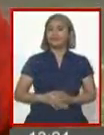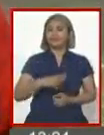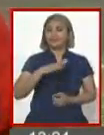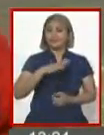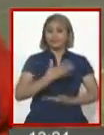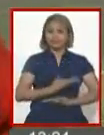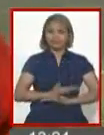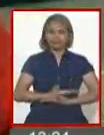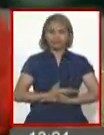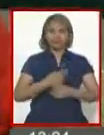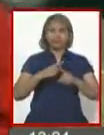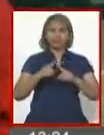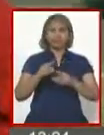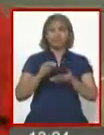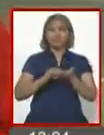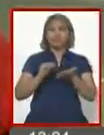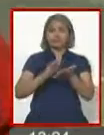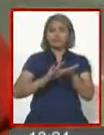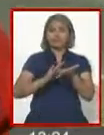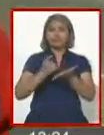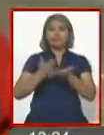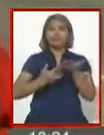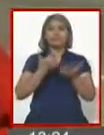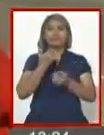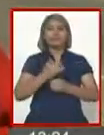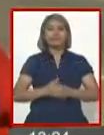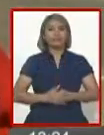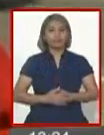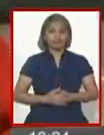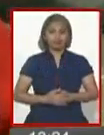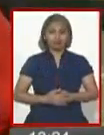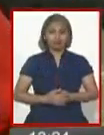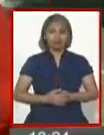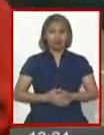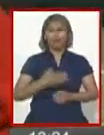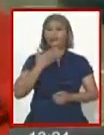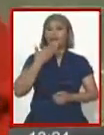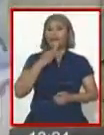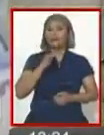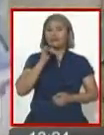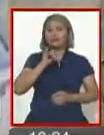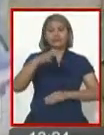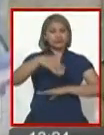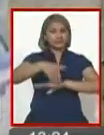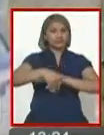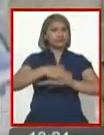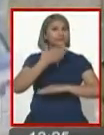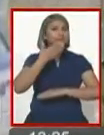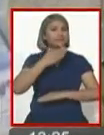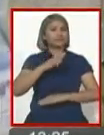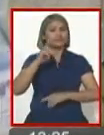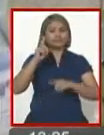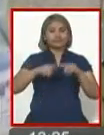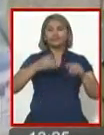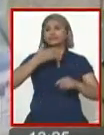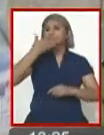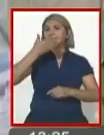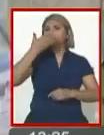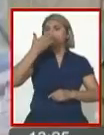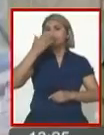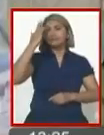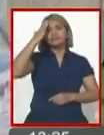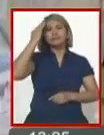bien. Pero en caso de que no se le den los remedios, ¿qué pasaría? Se pone mal y anoche estaba un poco mal, pues no podía respirar